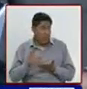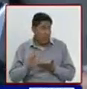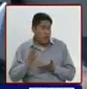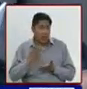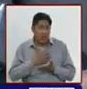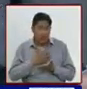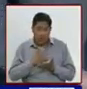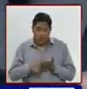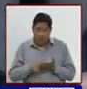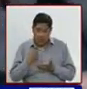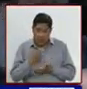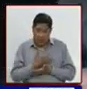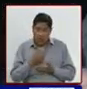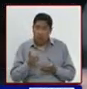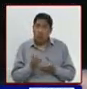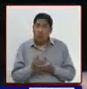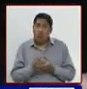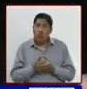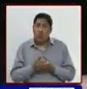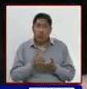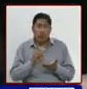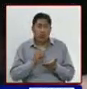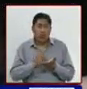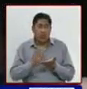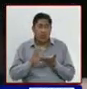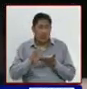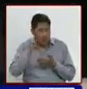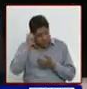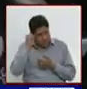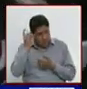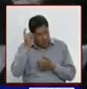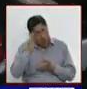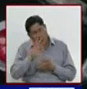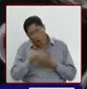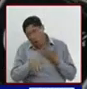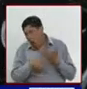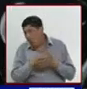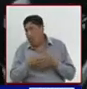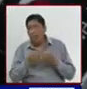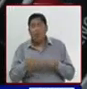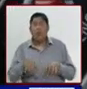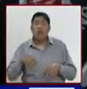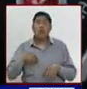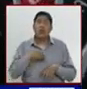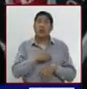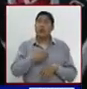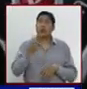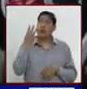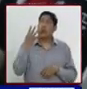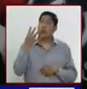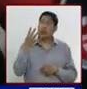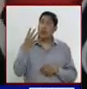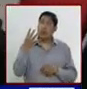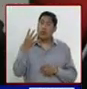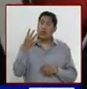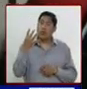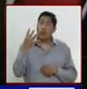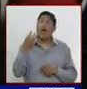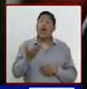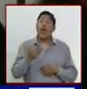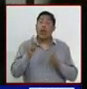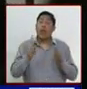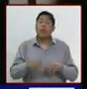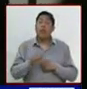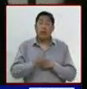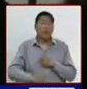mi carnet, sus documentos de mi hijo, de mí, todo se ha perdido. Solo somos cuatro. ¿Daños personales? ¿Hay